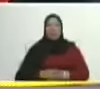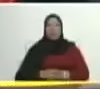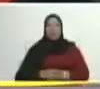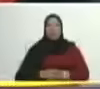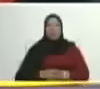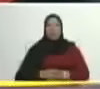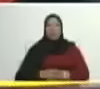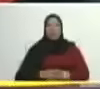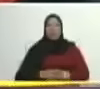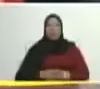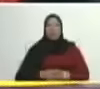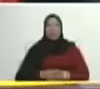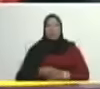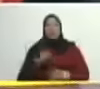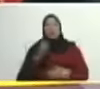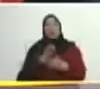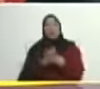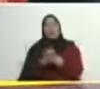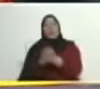nuestra querida hermana